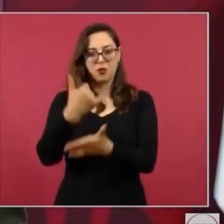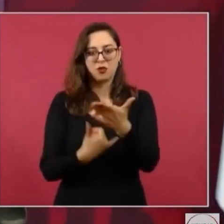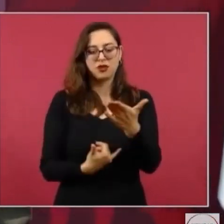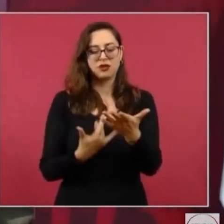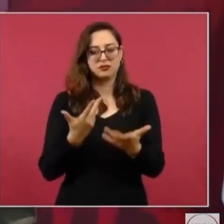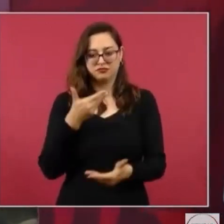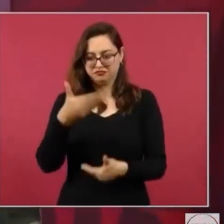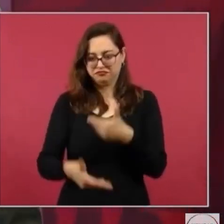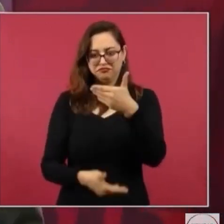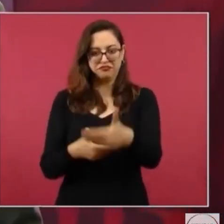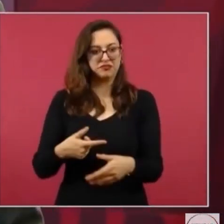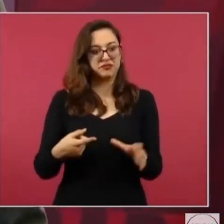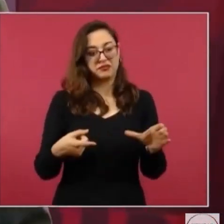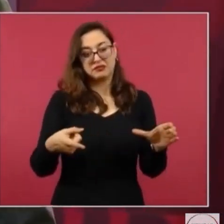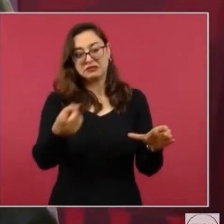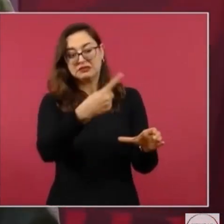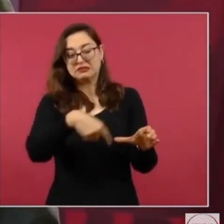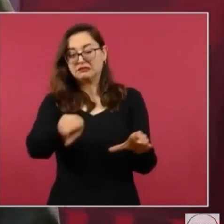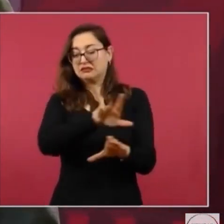afianzarse y enfrentar